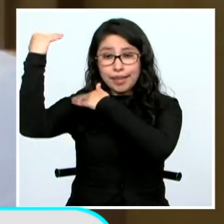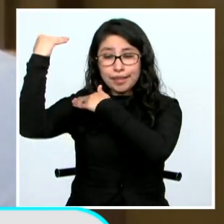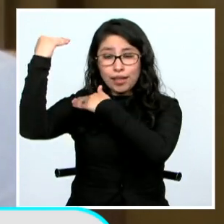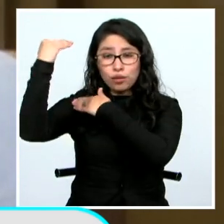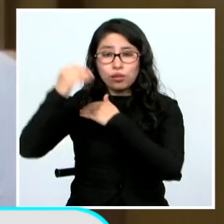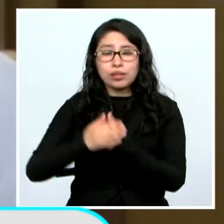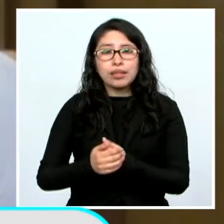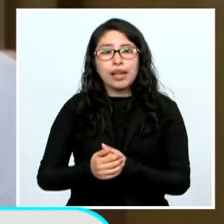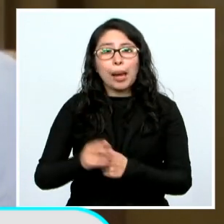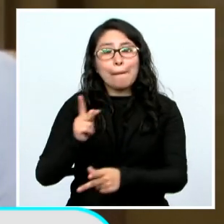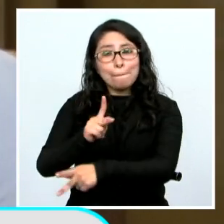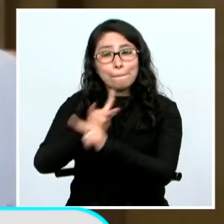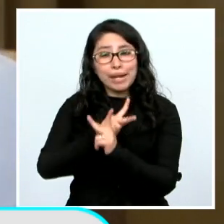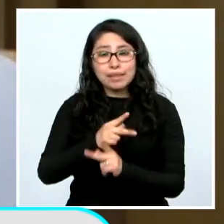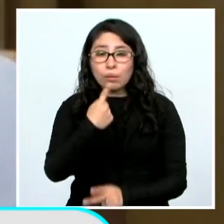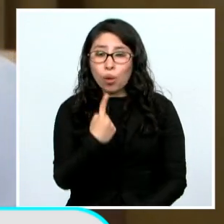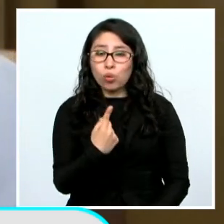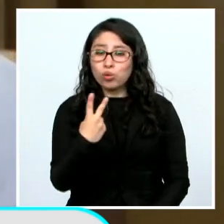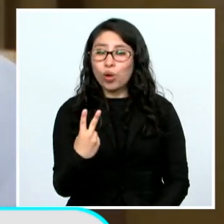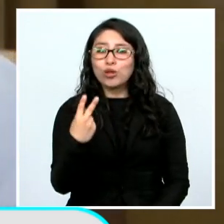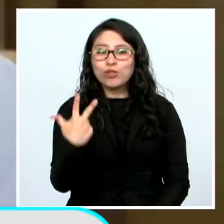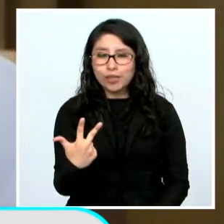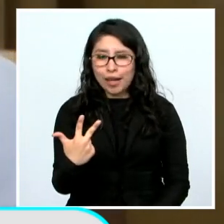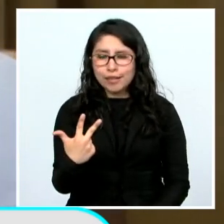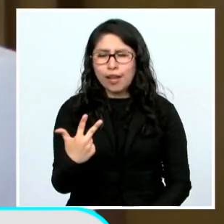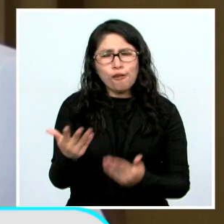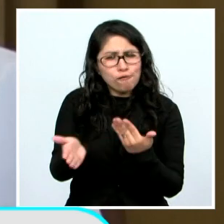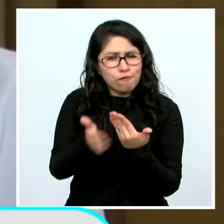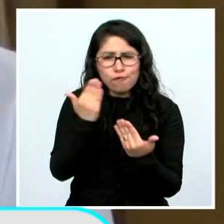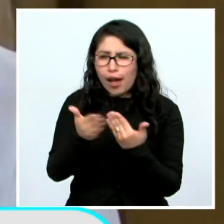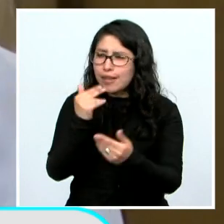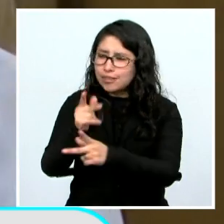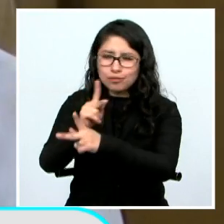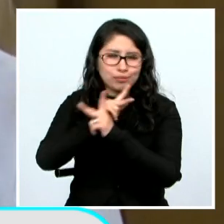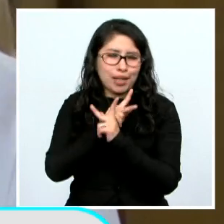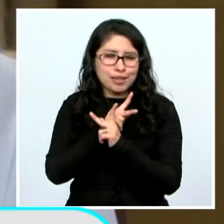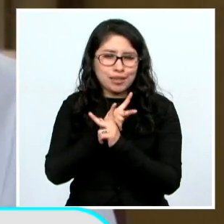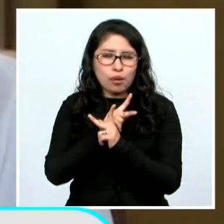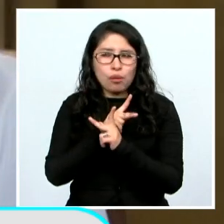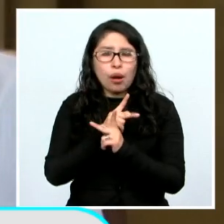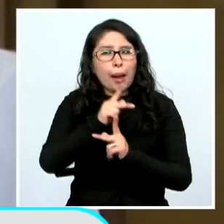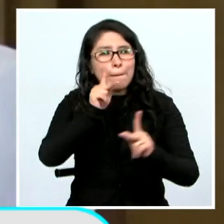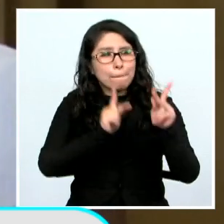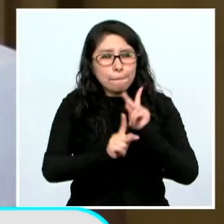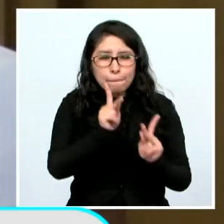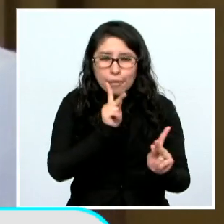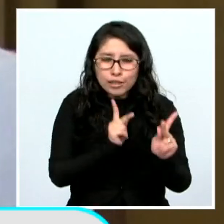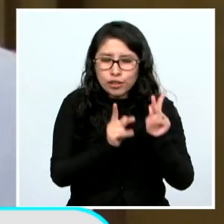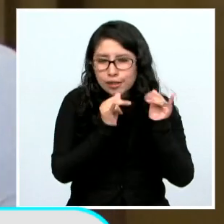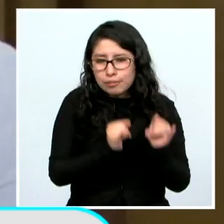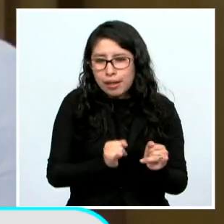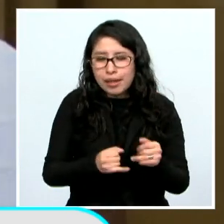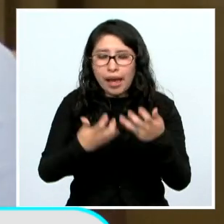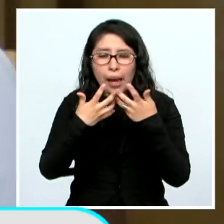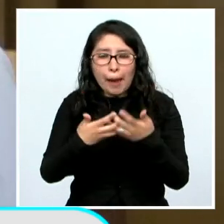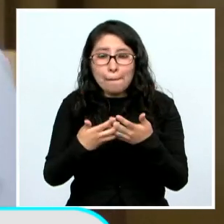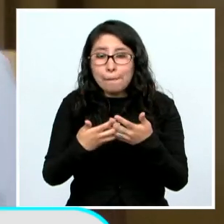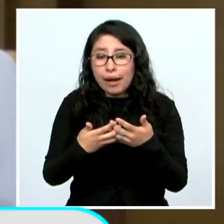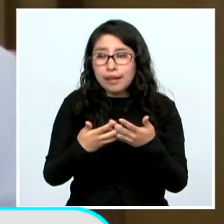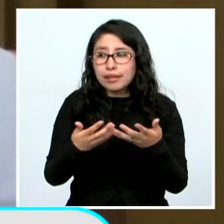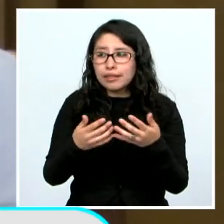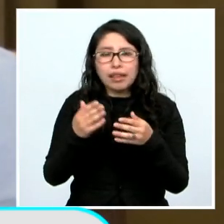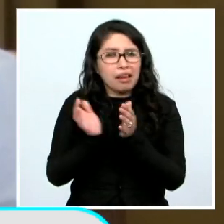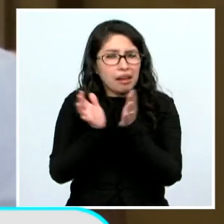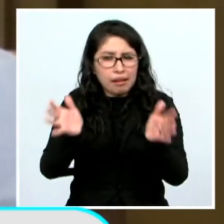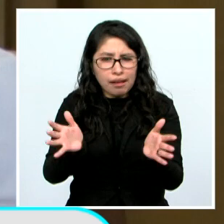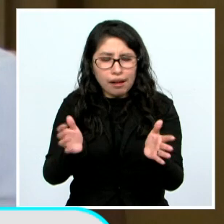créditos 1, 2, 3, que son muy fáciles de acceder para personas particulares, para empresas formales o informales,